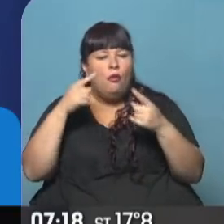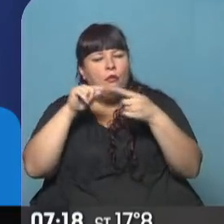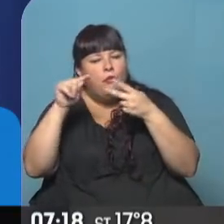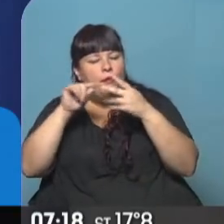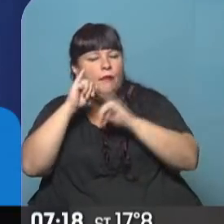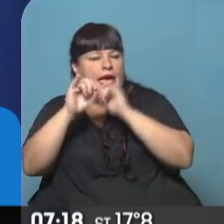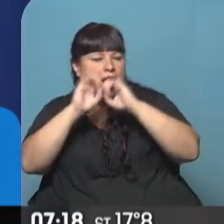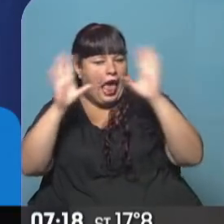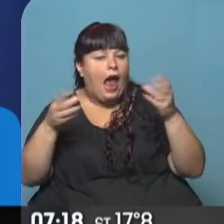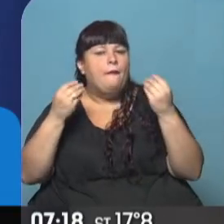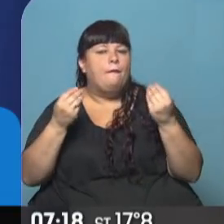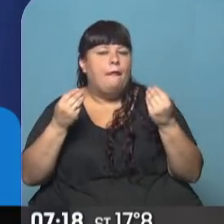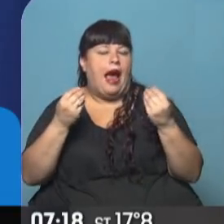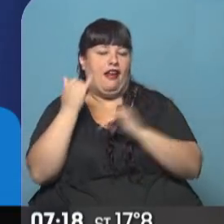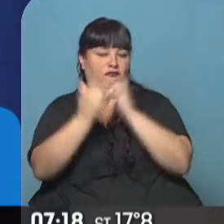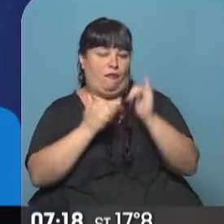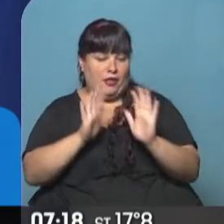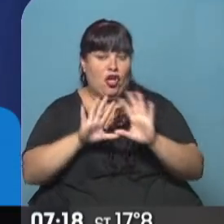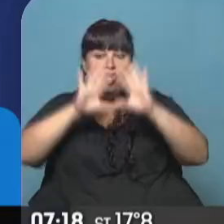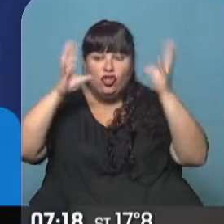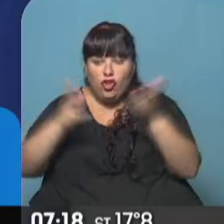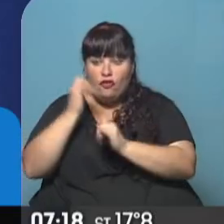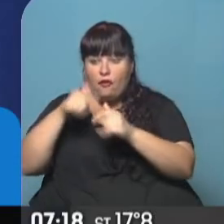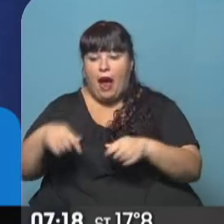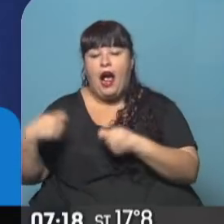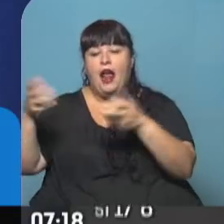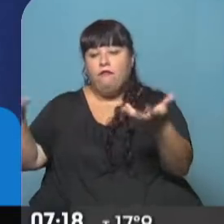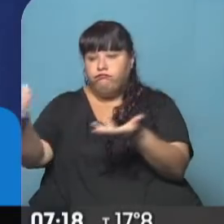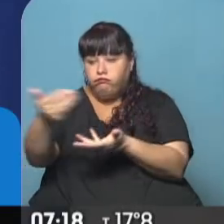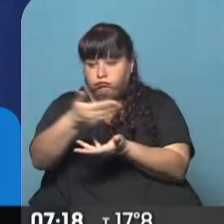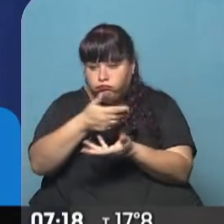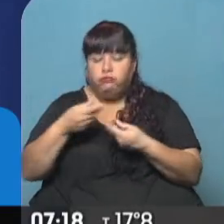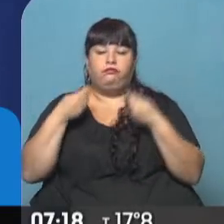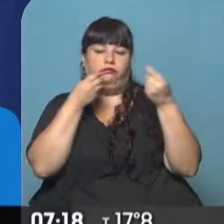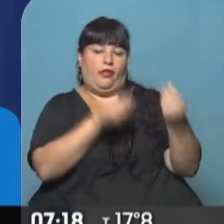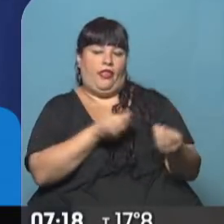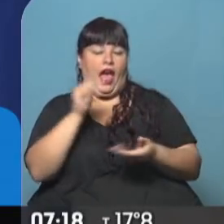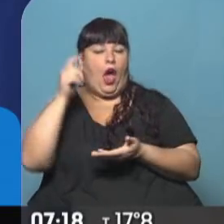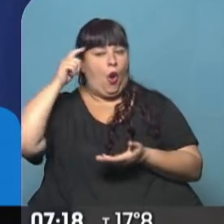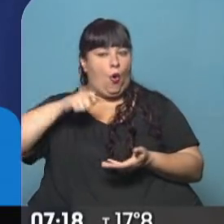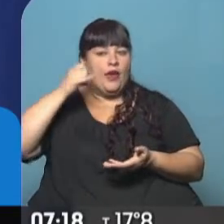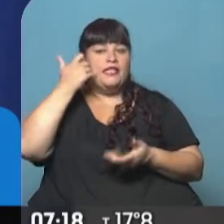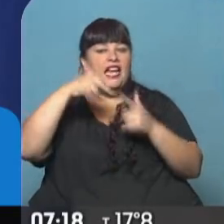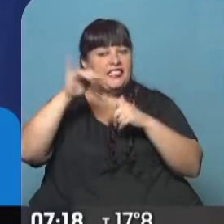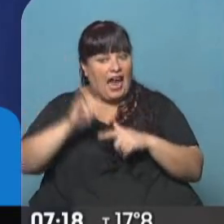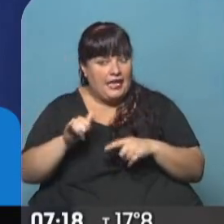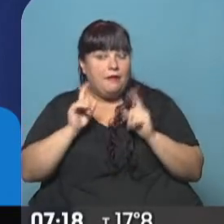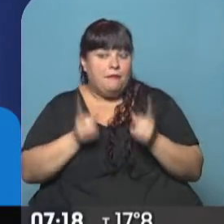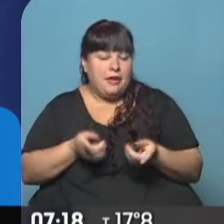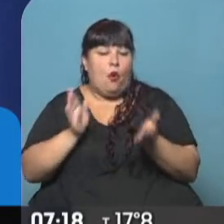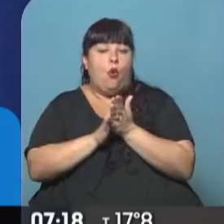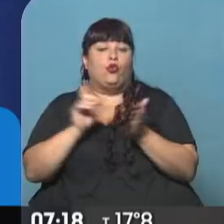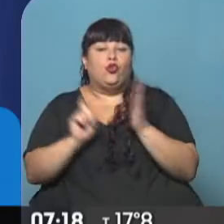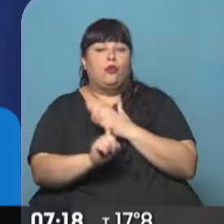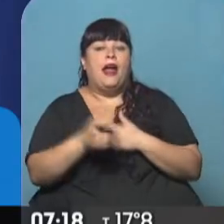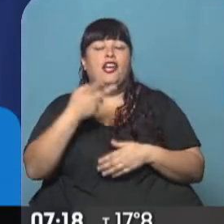apreciaciones para una posible información. Toda esa información está siendo recabada y a disposición de la doctora Yáñez, que justamente con el submarino